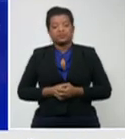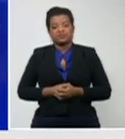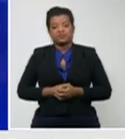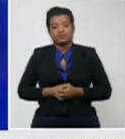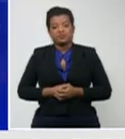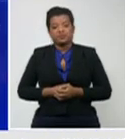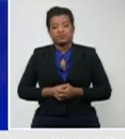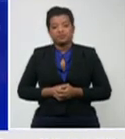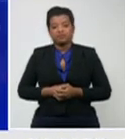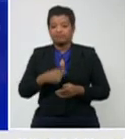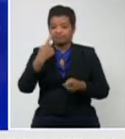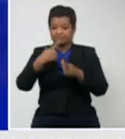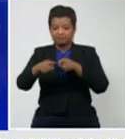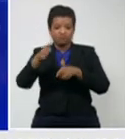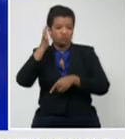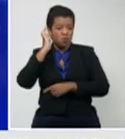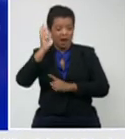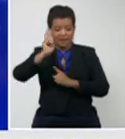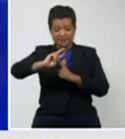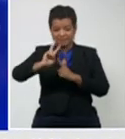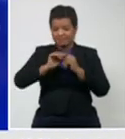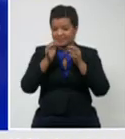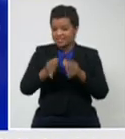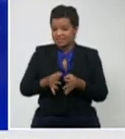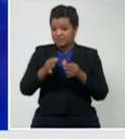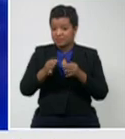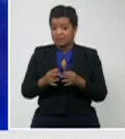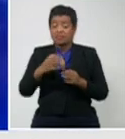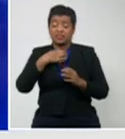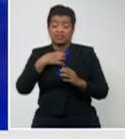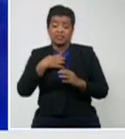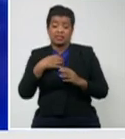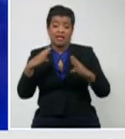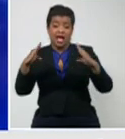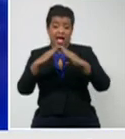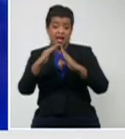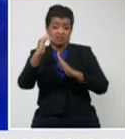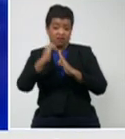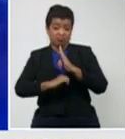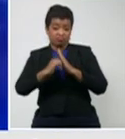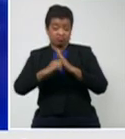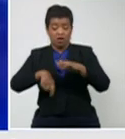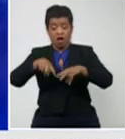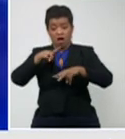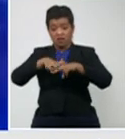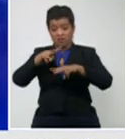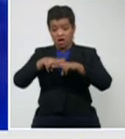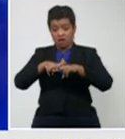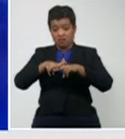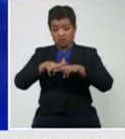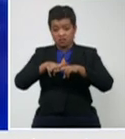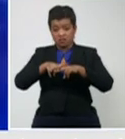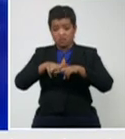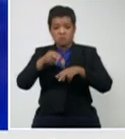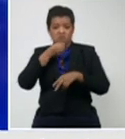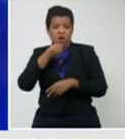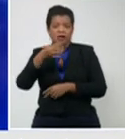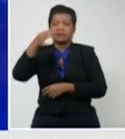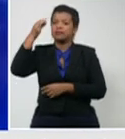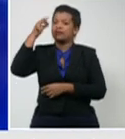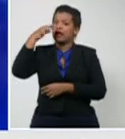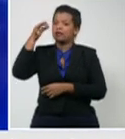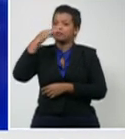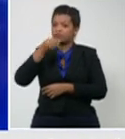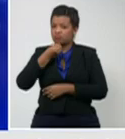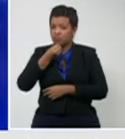fiel televidente. Ella tiene una casa de renta en La Habana. ¿Le corresponde, doctor, el nasalferón? Bueno, el nasalferón se